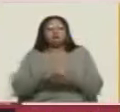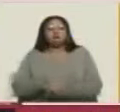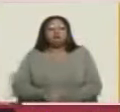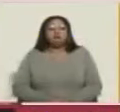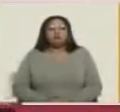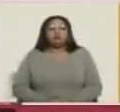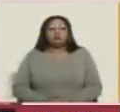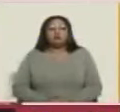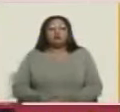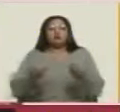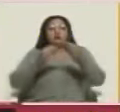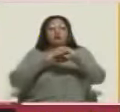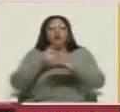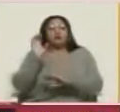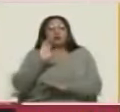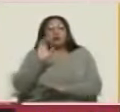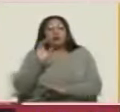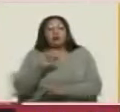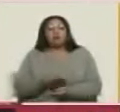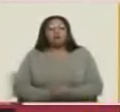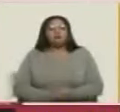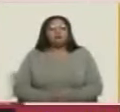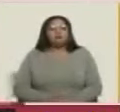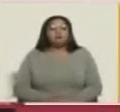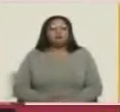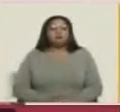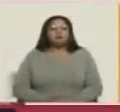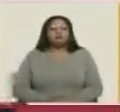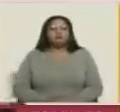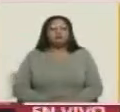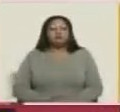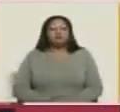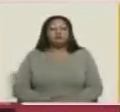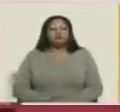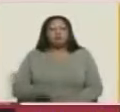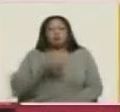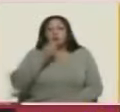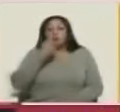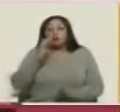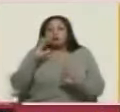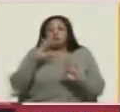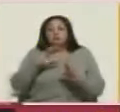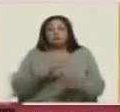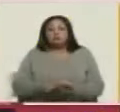el acuerdo de Caracas, la señora Gloria Pino. Pero bueno,